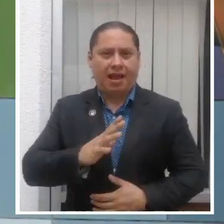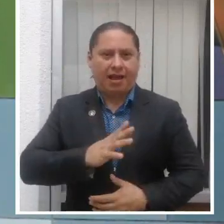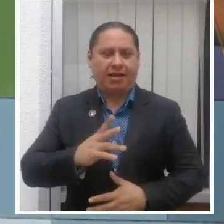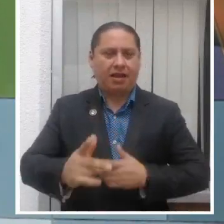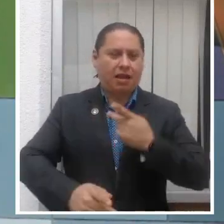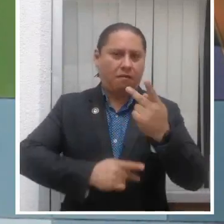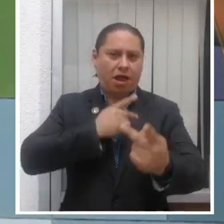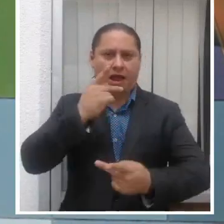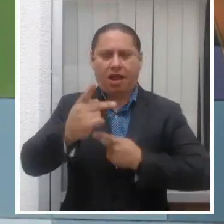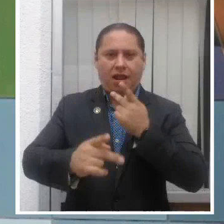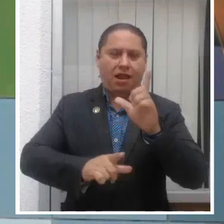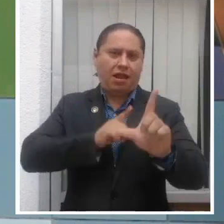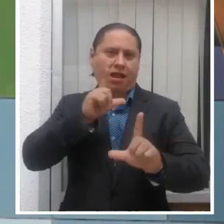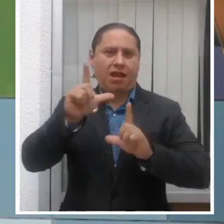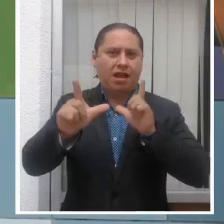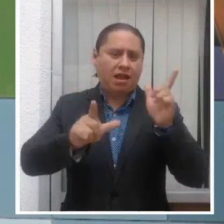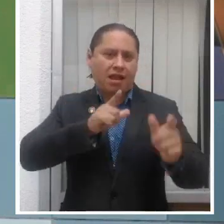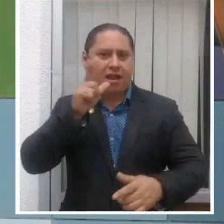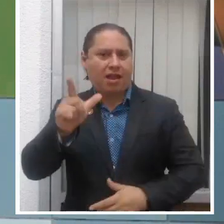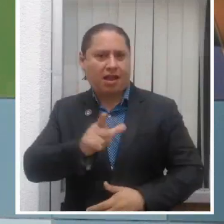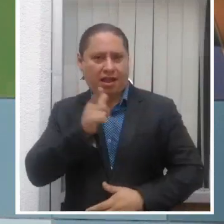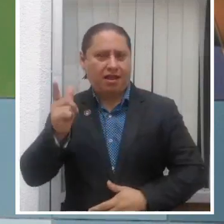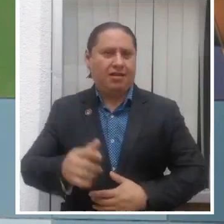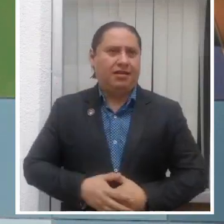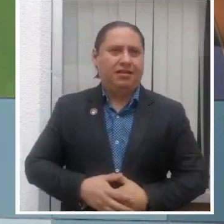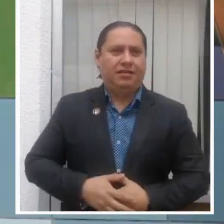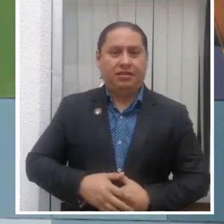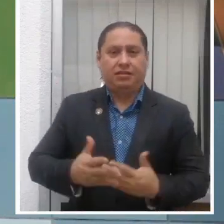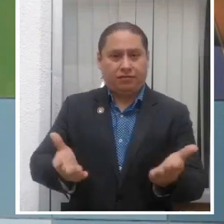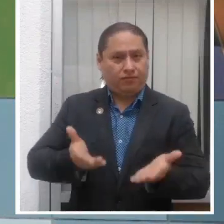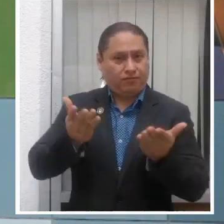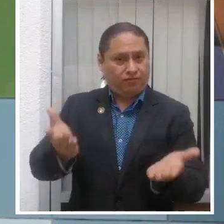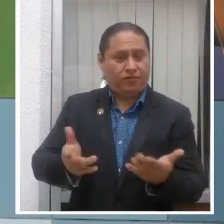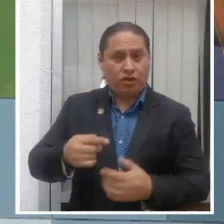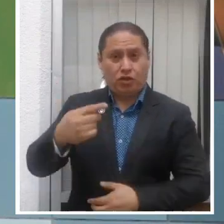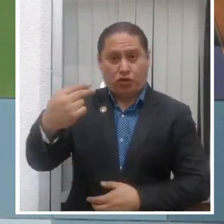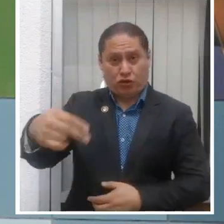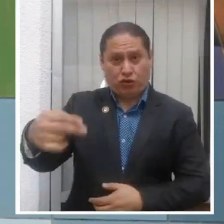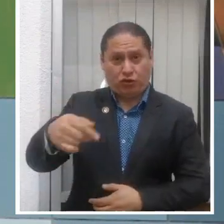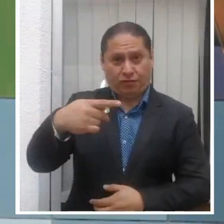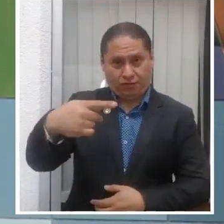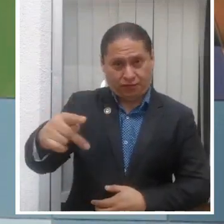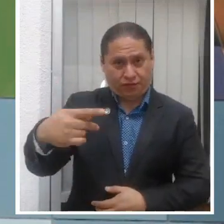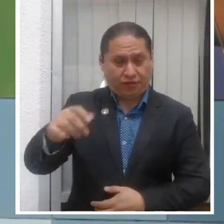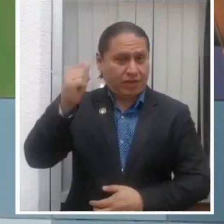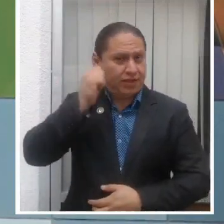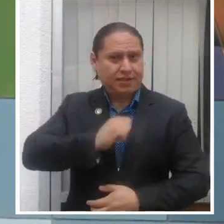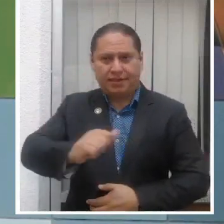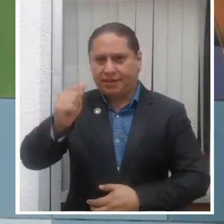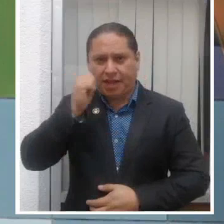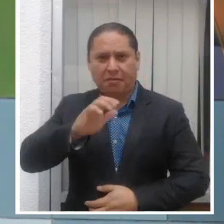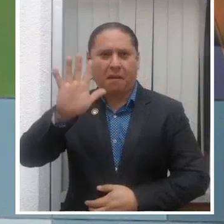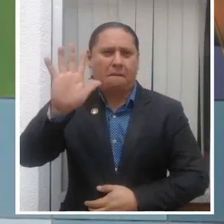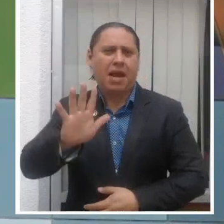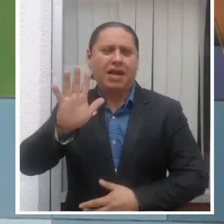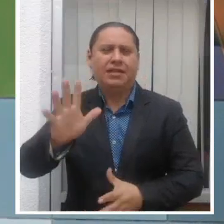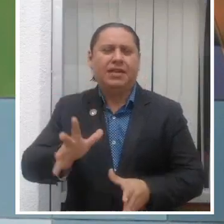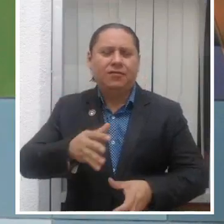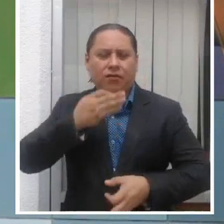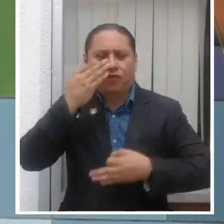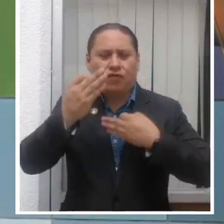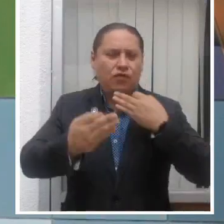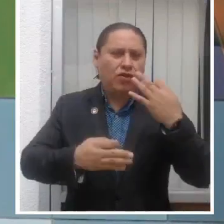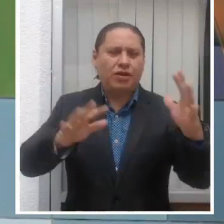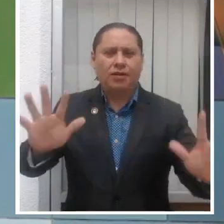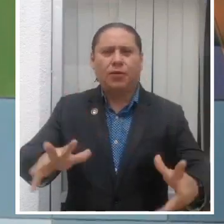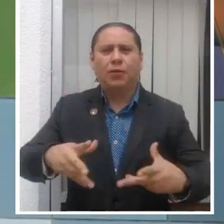y de lenguaje. Así que hoy, amiga, yo solo deseo que tu nombre hoy y siempre sean flores, aroma,